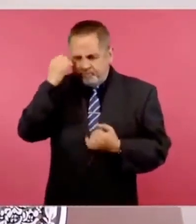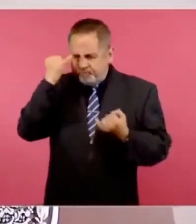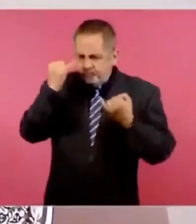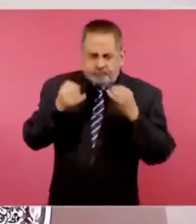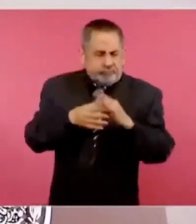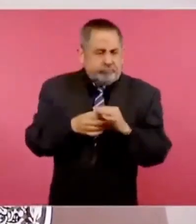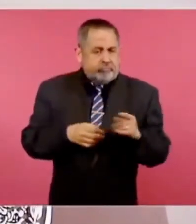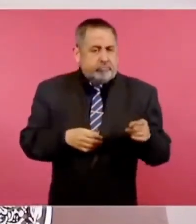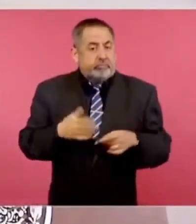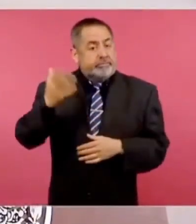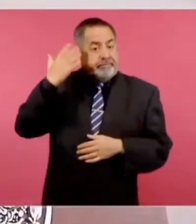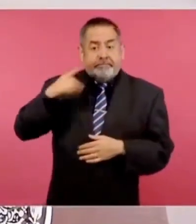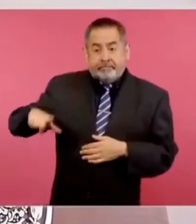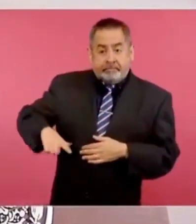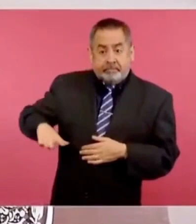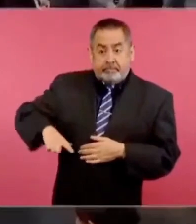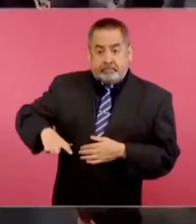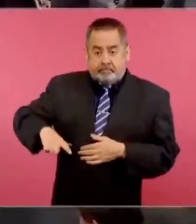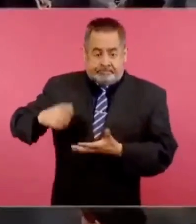acceso al dinero,